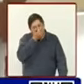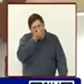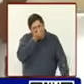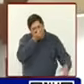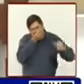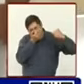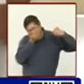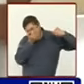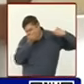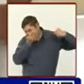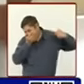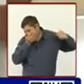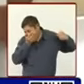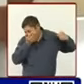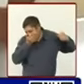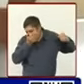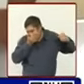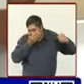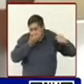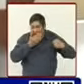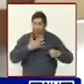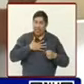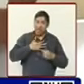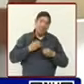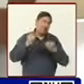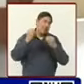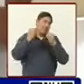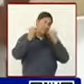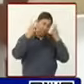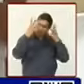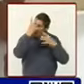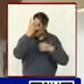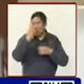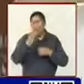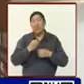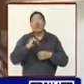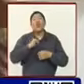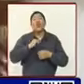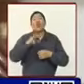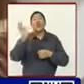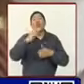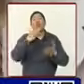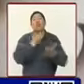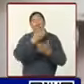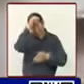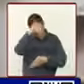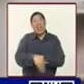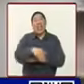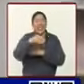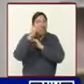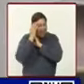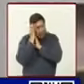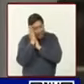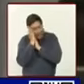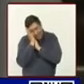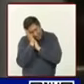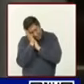Hablar de sueño me dio mucho sueño. Yo me despido. Buenas noches.